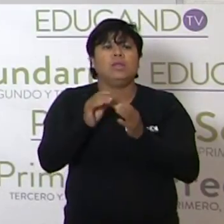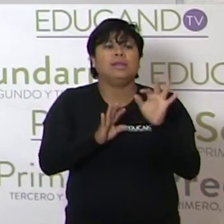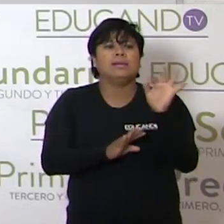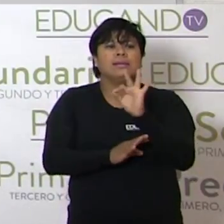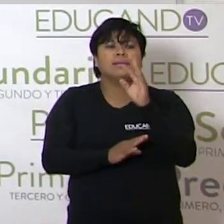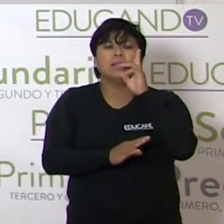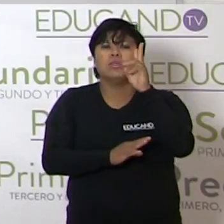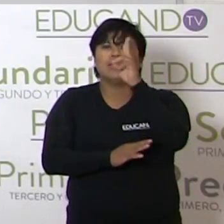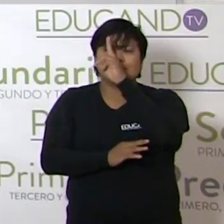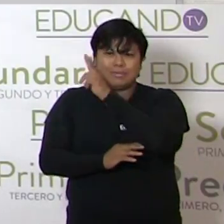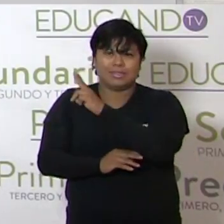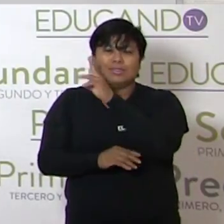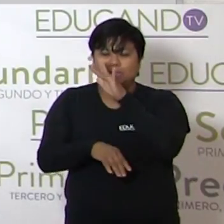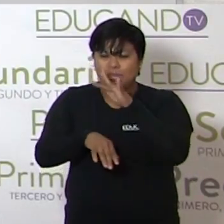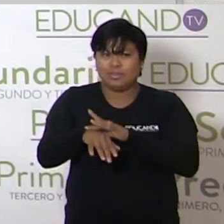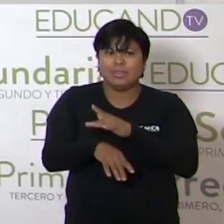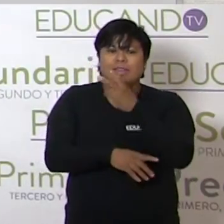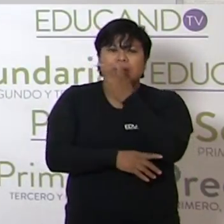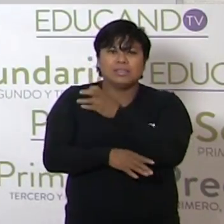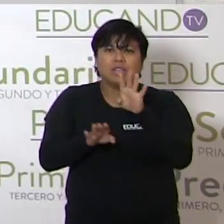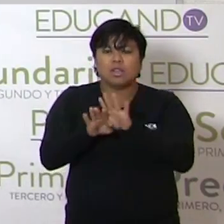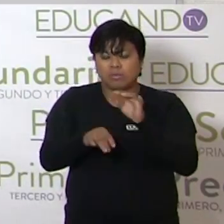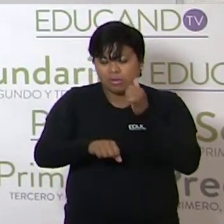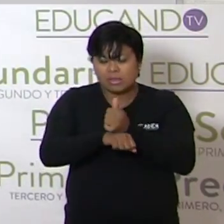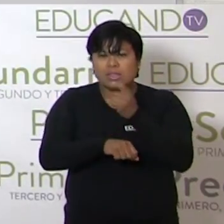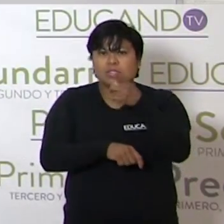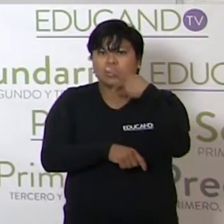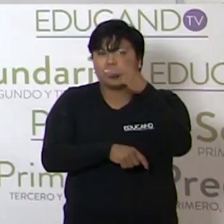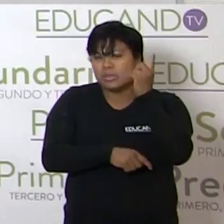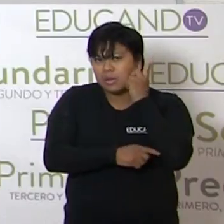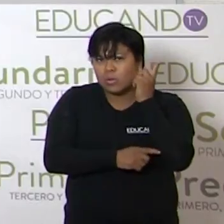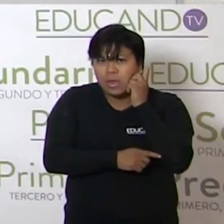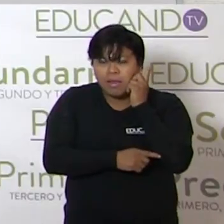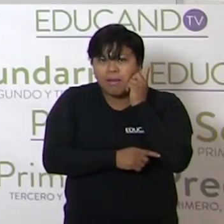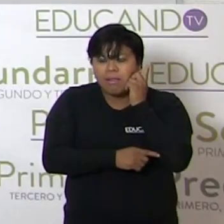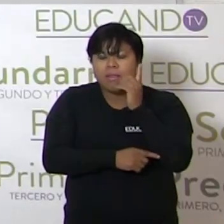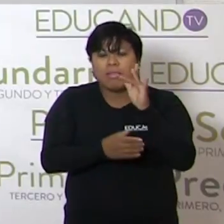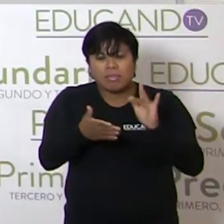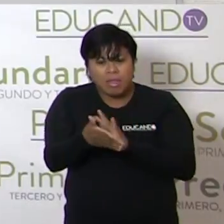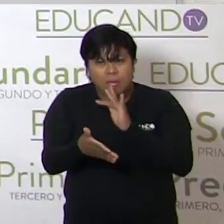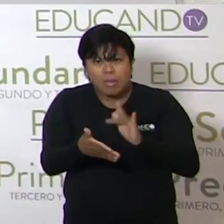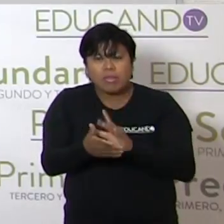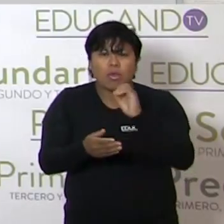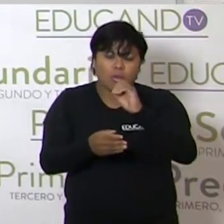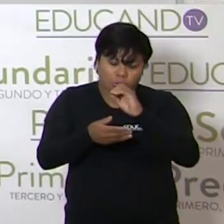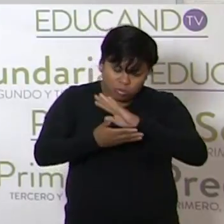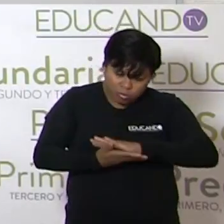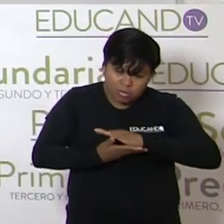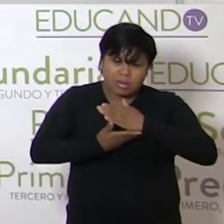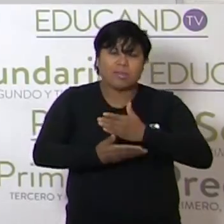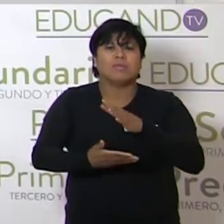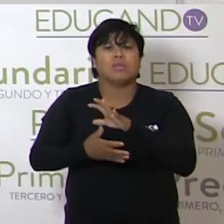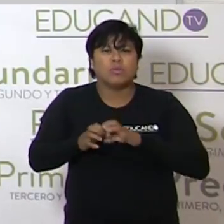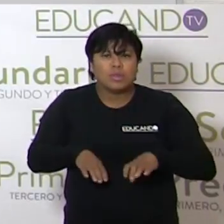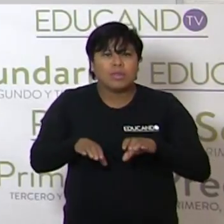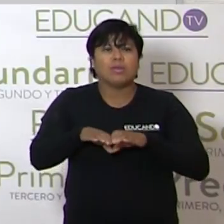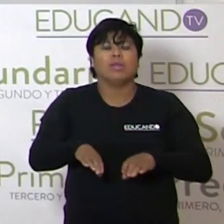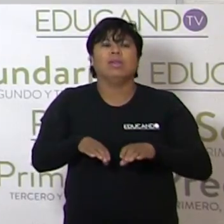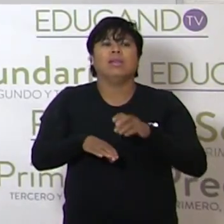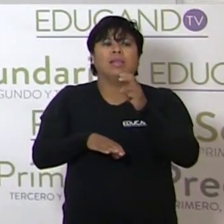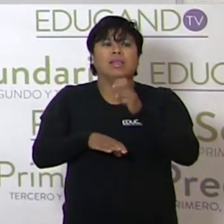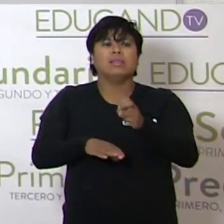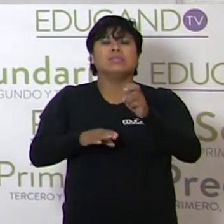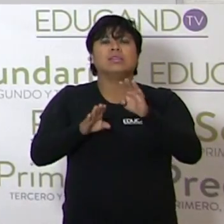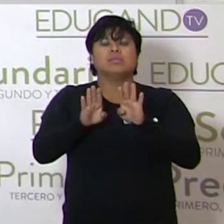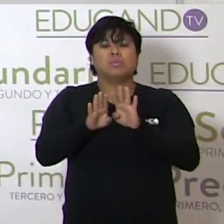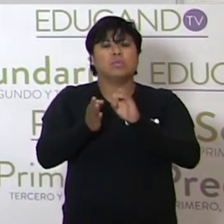has visto en algunas de las aplicaciones de tu teléfono, tu tablet o tu computadora, como esta, por ejemplo. Si te metes a